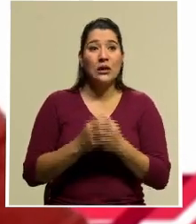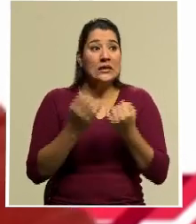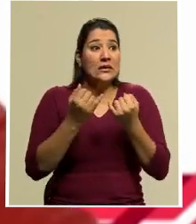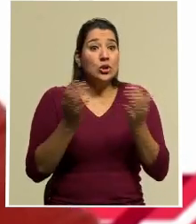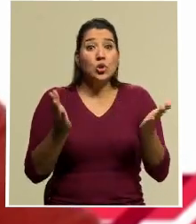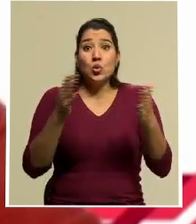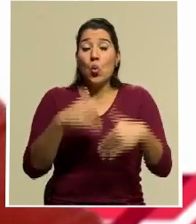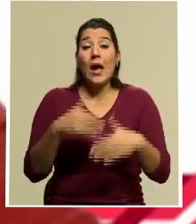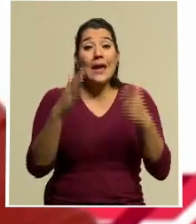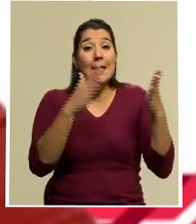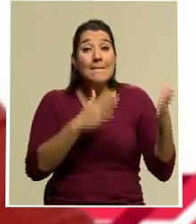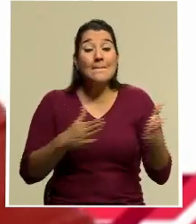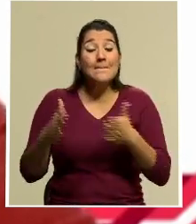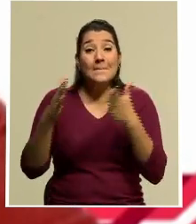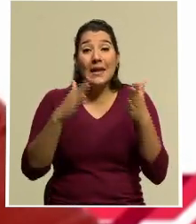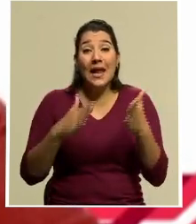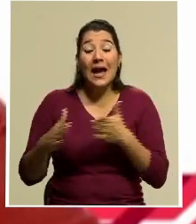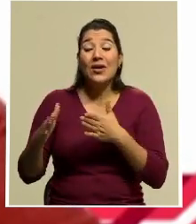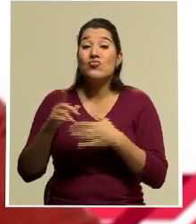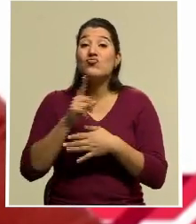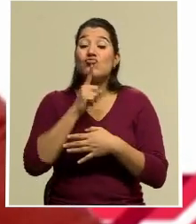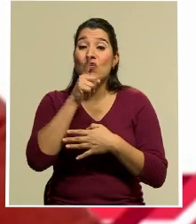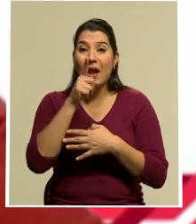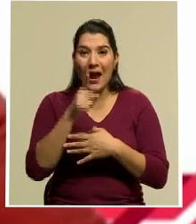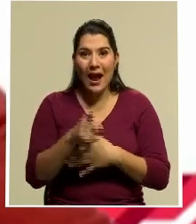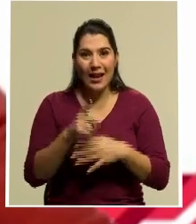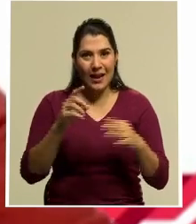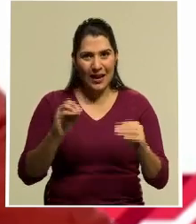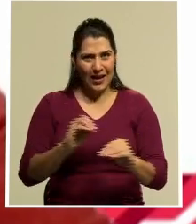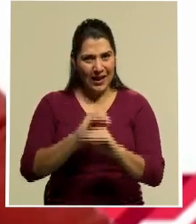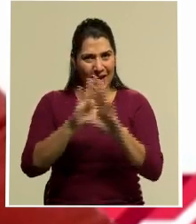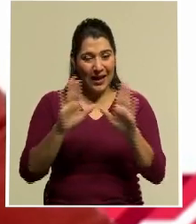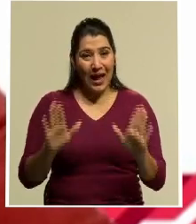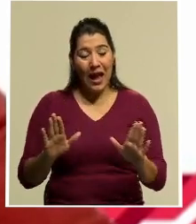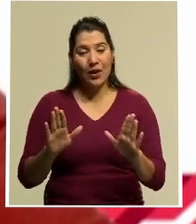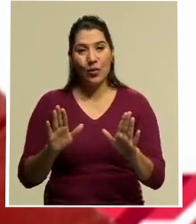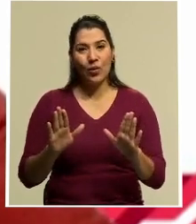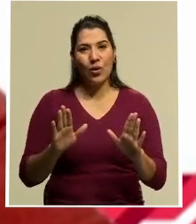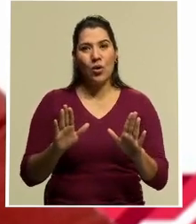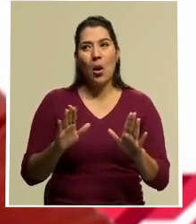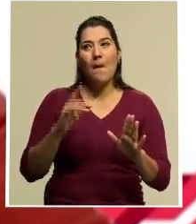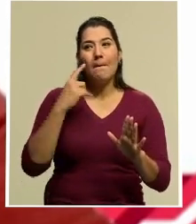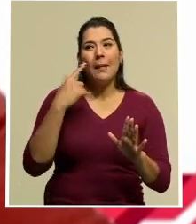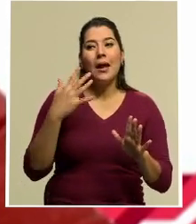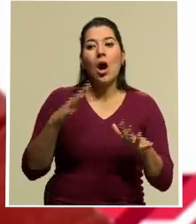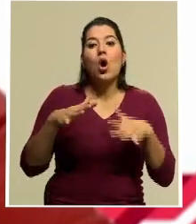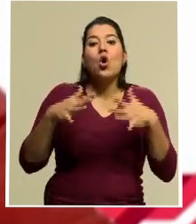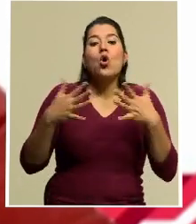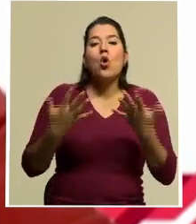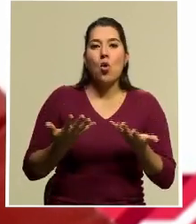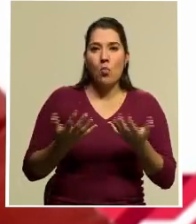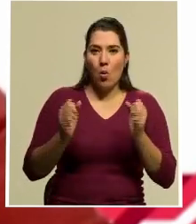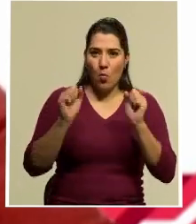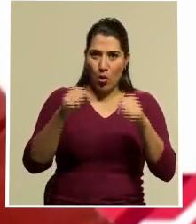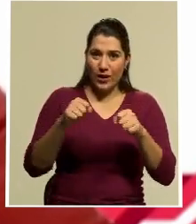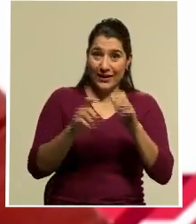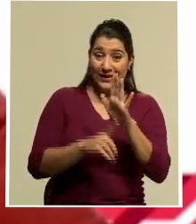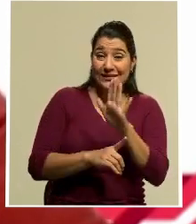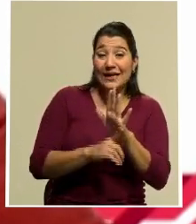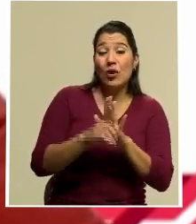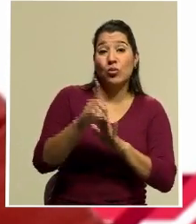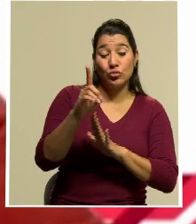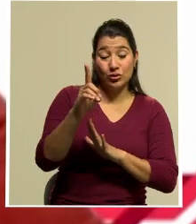plan realmente claro de cómo y hacia dónde desarrollar un sector